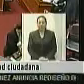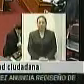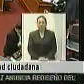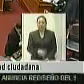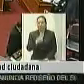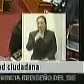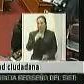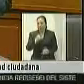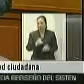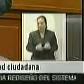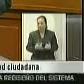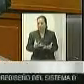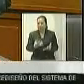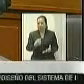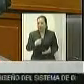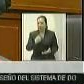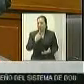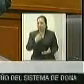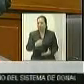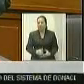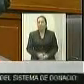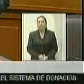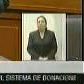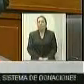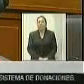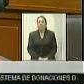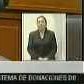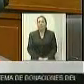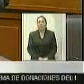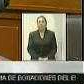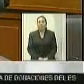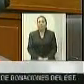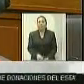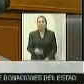solamente para culminar quisiera hacer énfasis en el pedido que habríamos